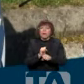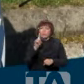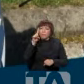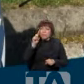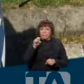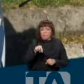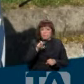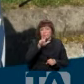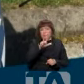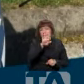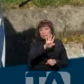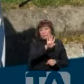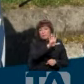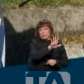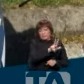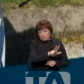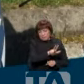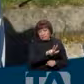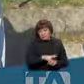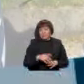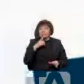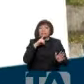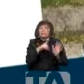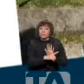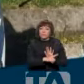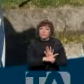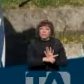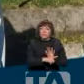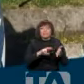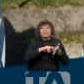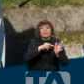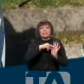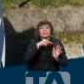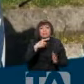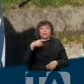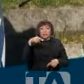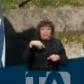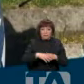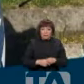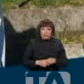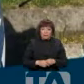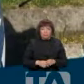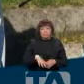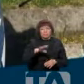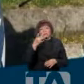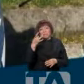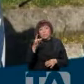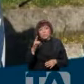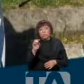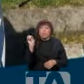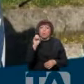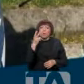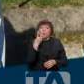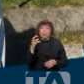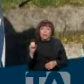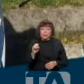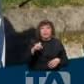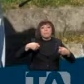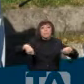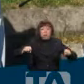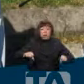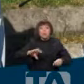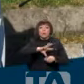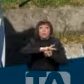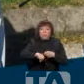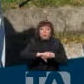los tres primeros meses del 2018. Esto significa que entre 18 a 20 motocicletas son robadas diariamente